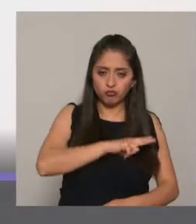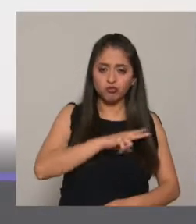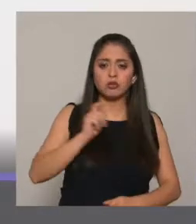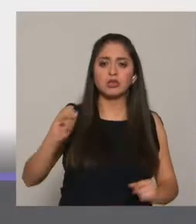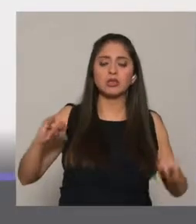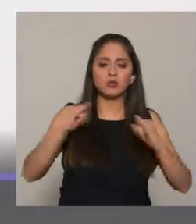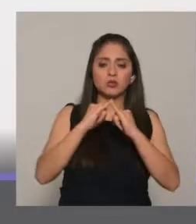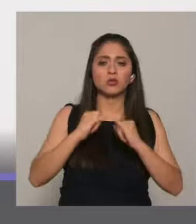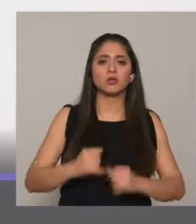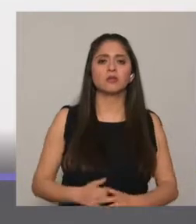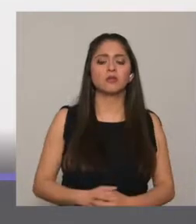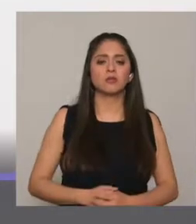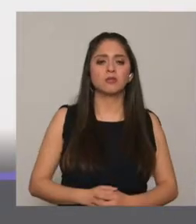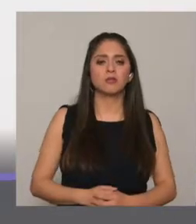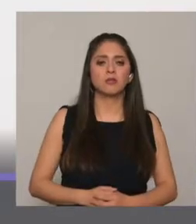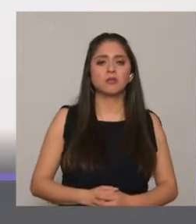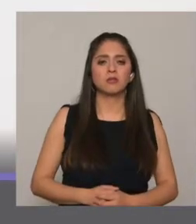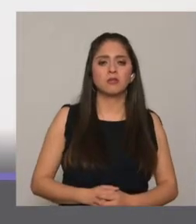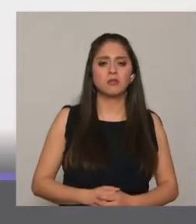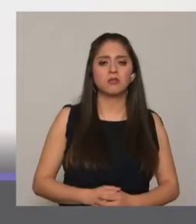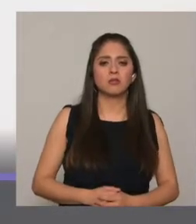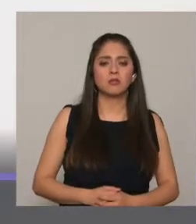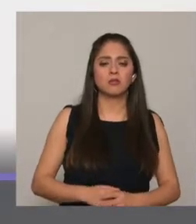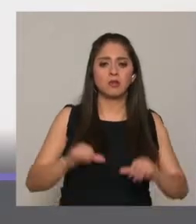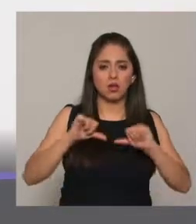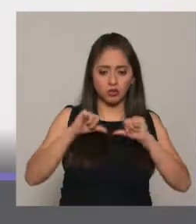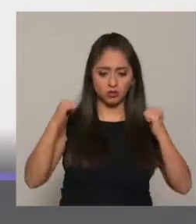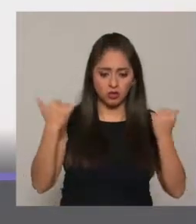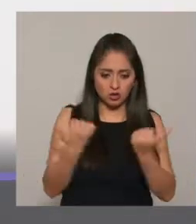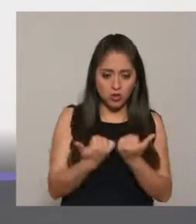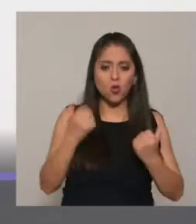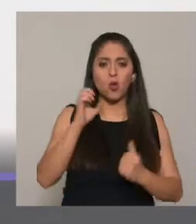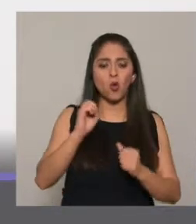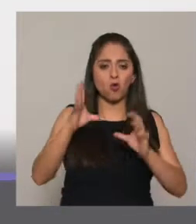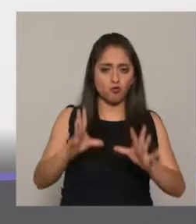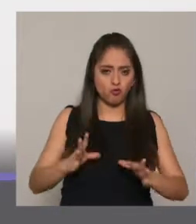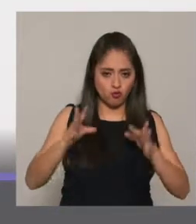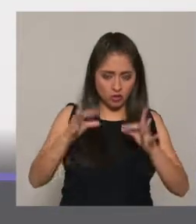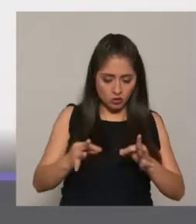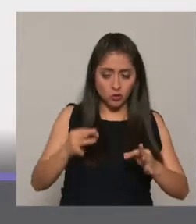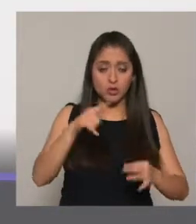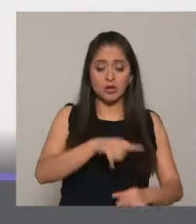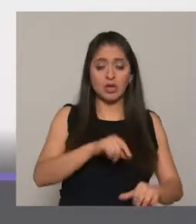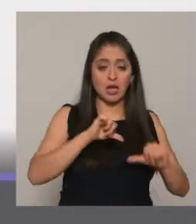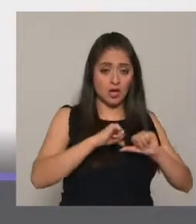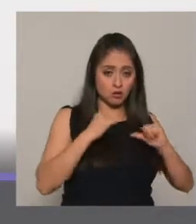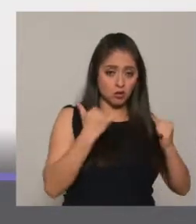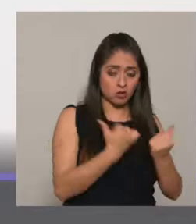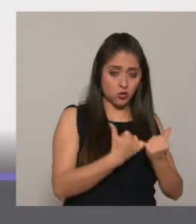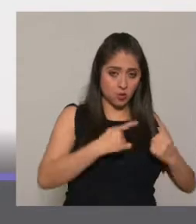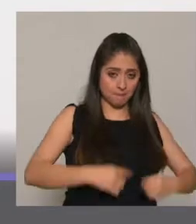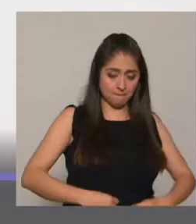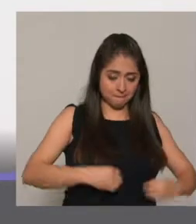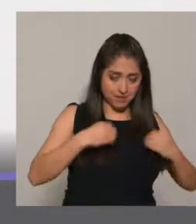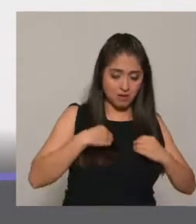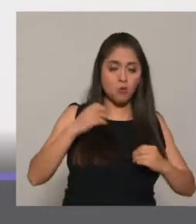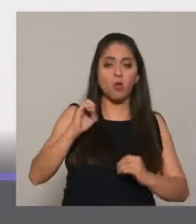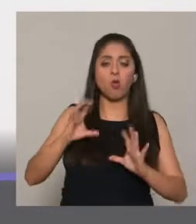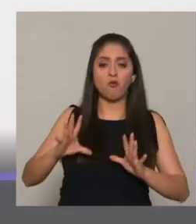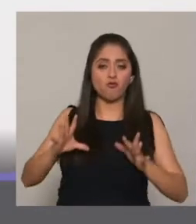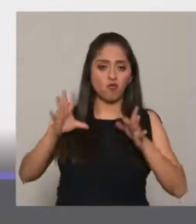asistencia privada, que son asociaciones o fundaciones. Las asociaciones son entre vivos, las fundaciones es cuando la